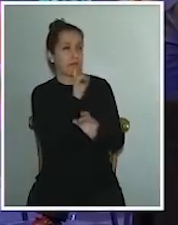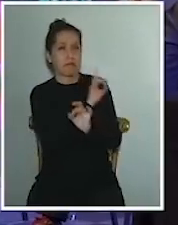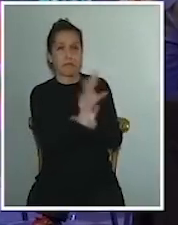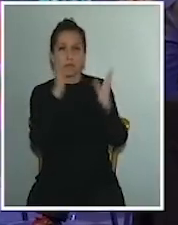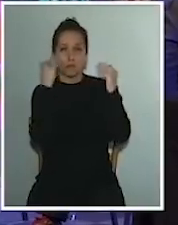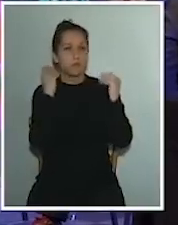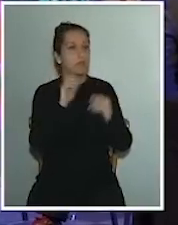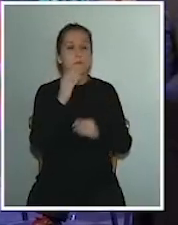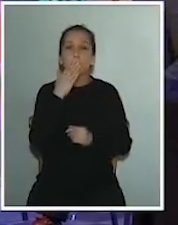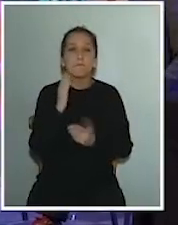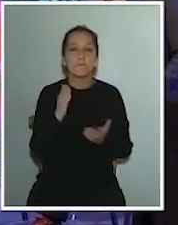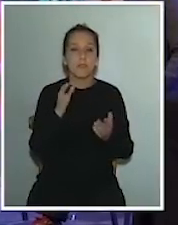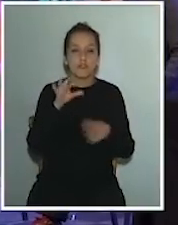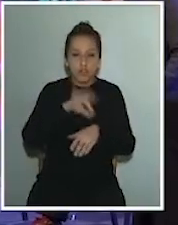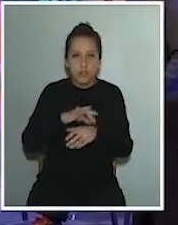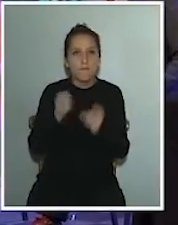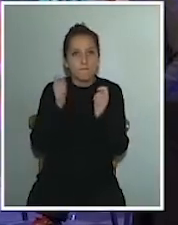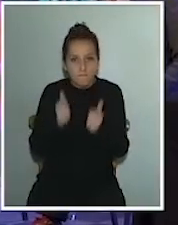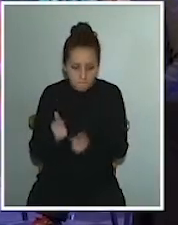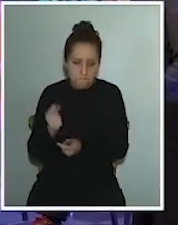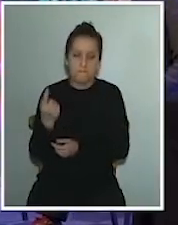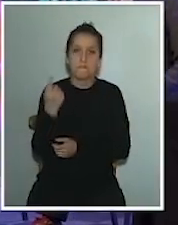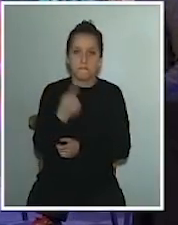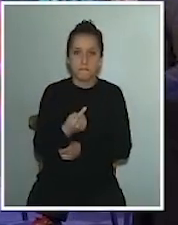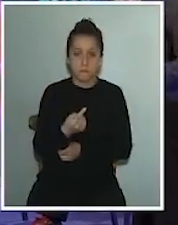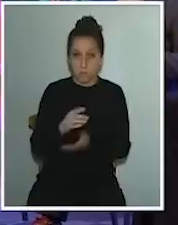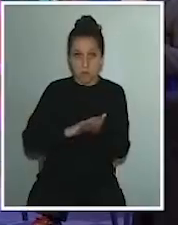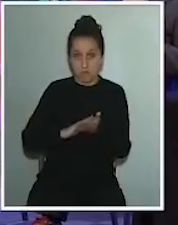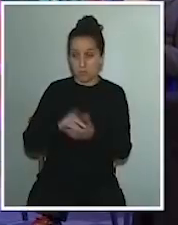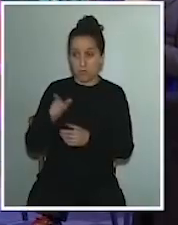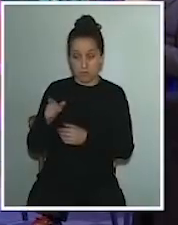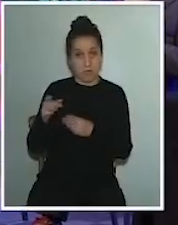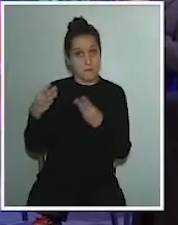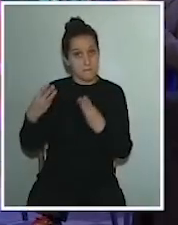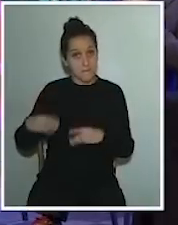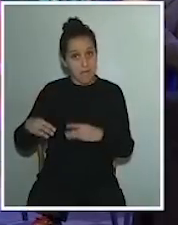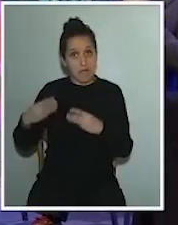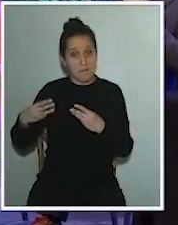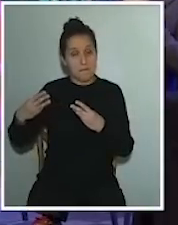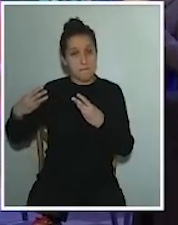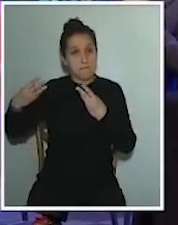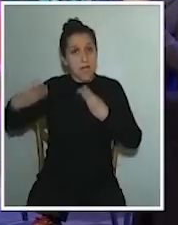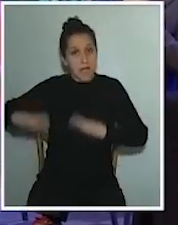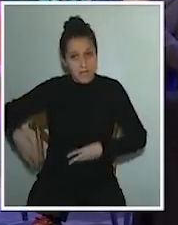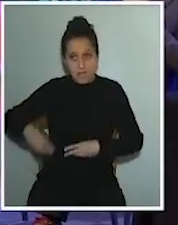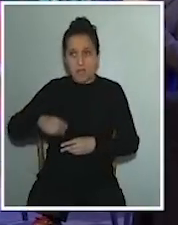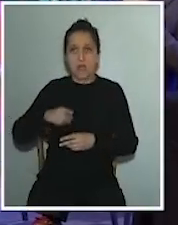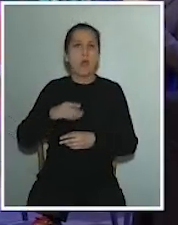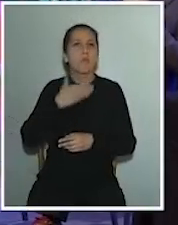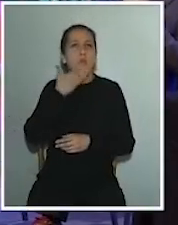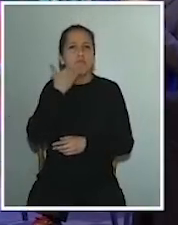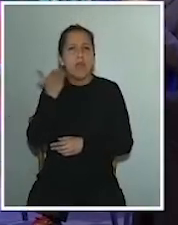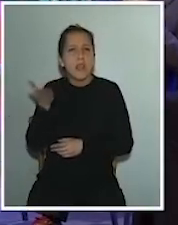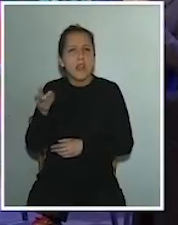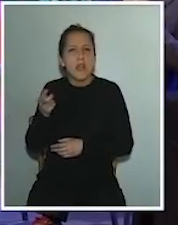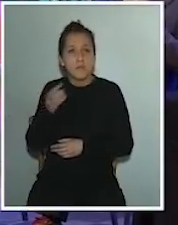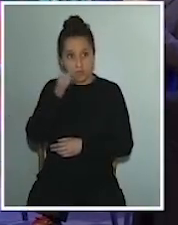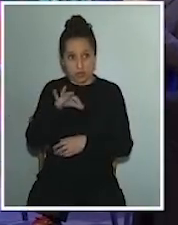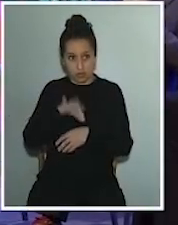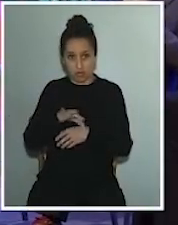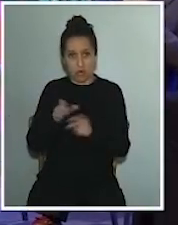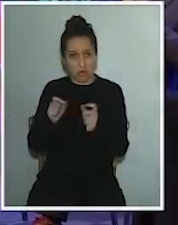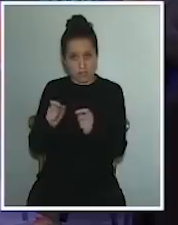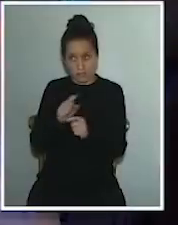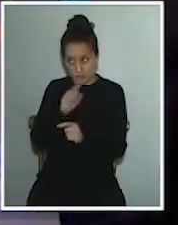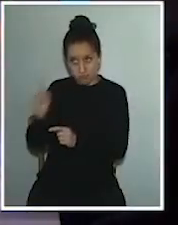sigue el oncólogo porque en esa vez fue una oncóloga no sé si sigue el o la oncóloga en puntarenas Y si tiene las condiciones